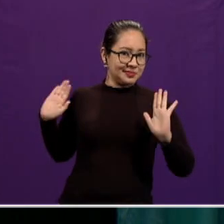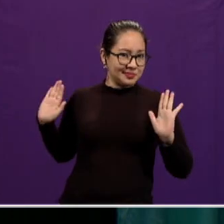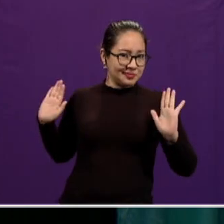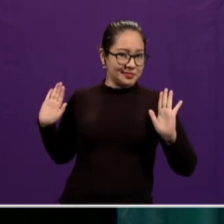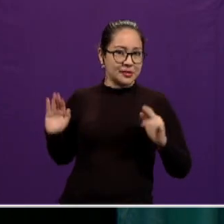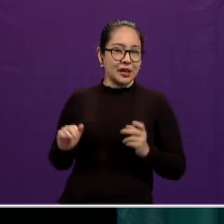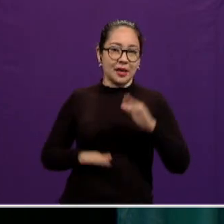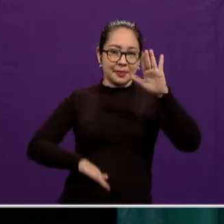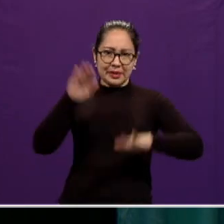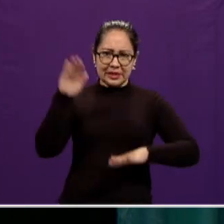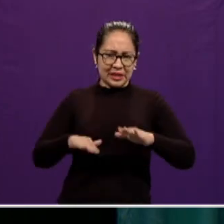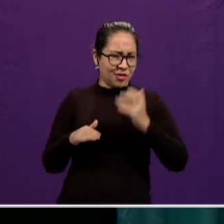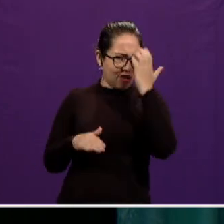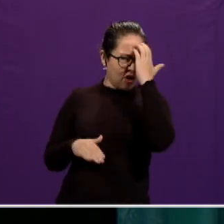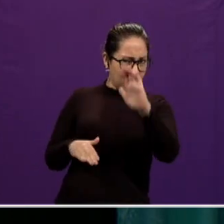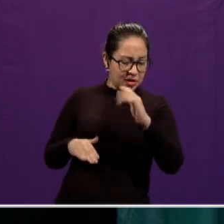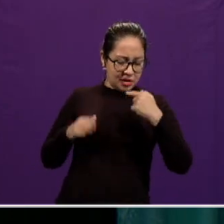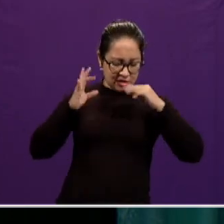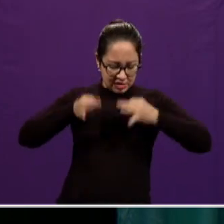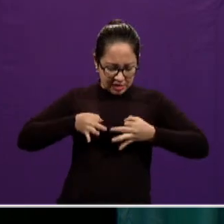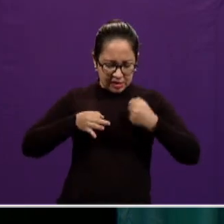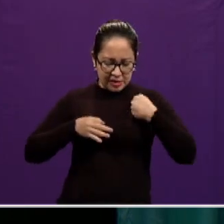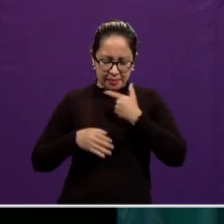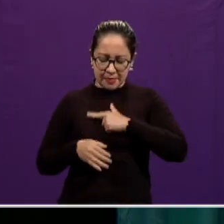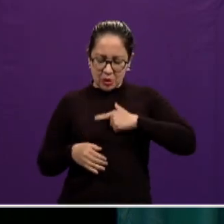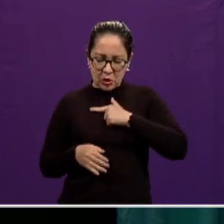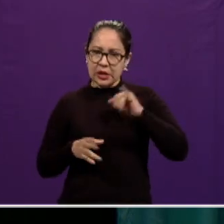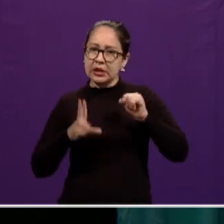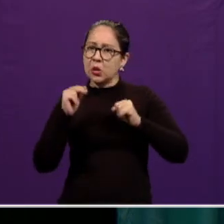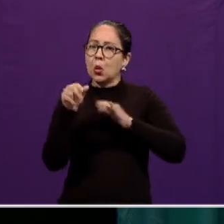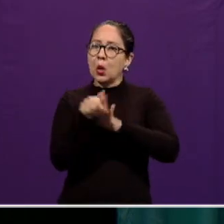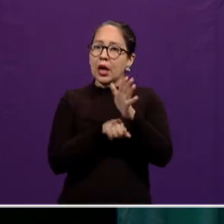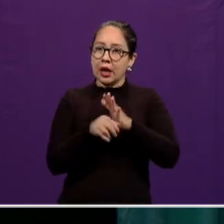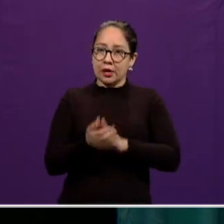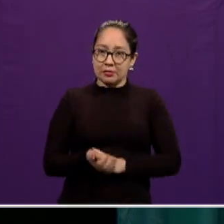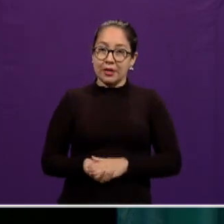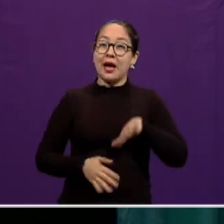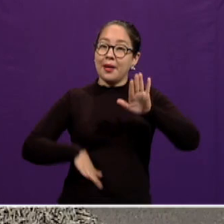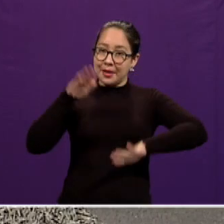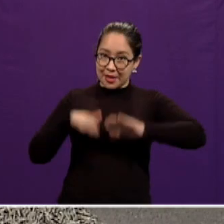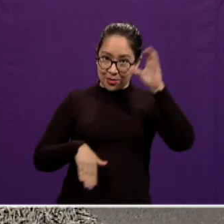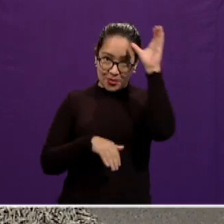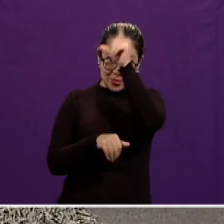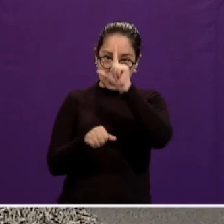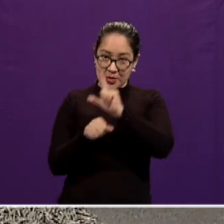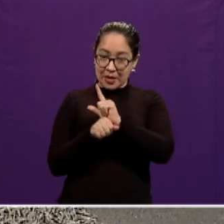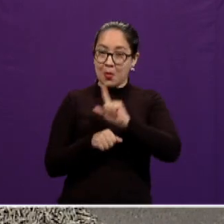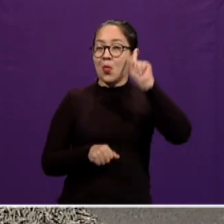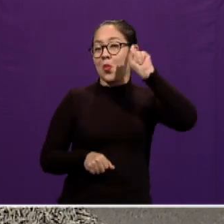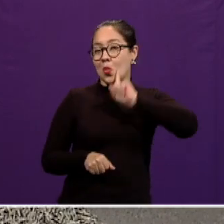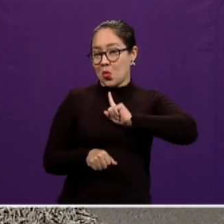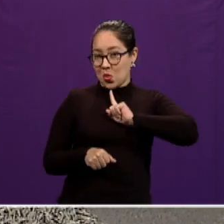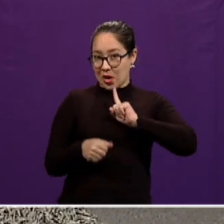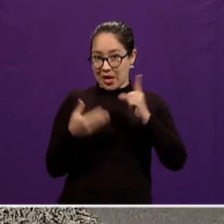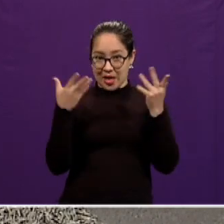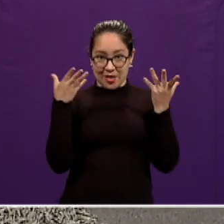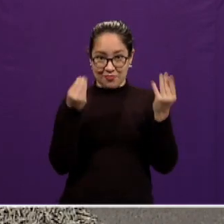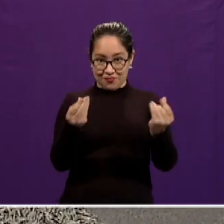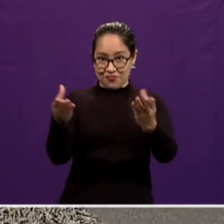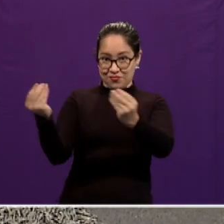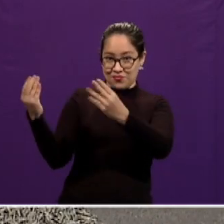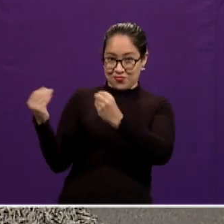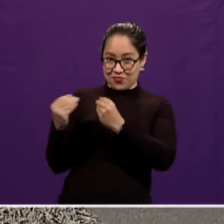no nos cuestionamos que sí me gusta y que no. Oye, pero es cuestión cultural entonces, sobre todo es con mucho las mujeres, cultural, como sí. Que